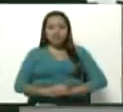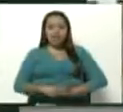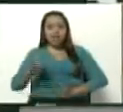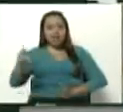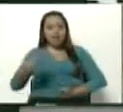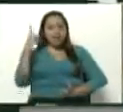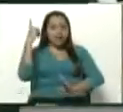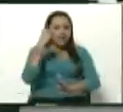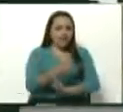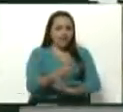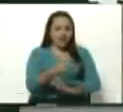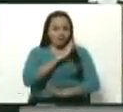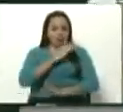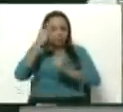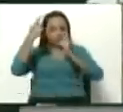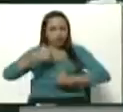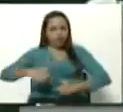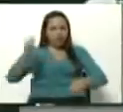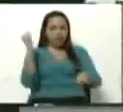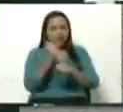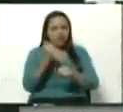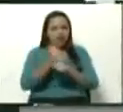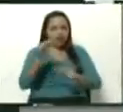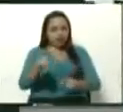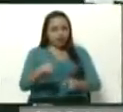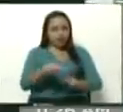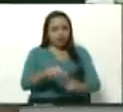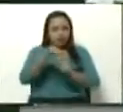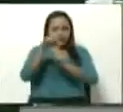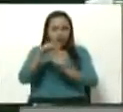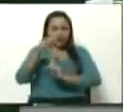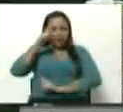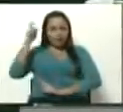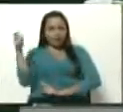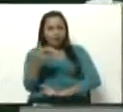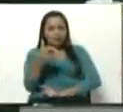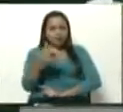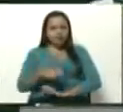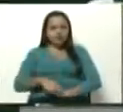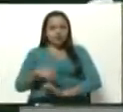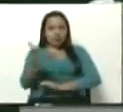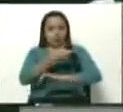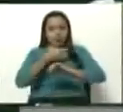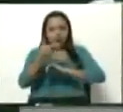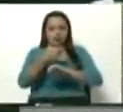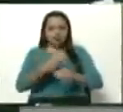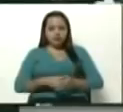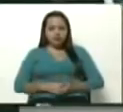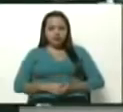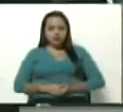deberes inherentes al cargo de gobernador del Estado Bolivariano de Guárico?